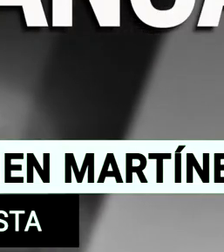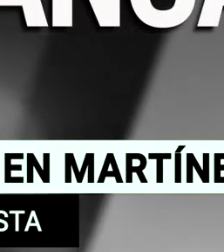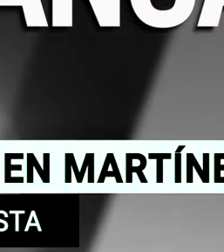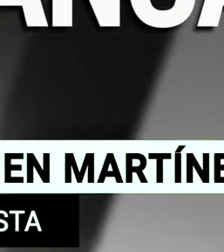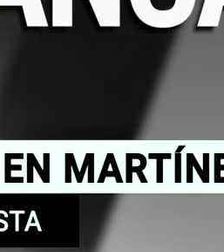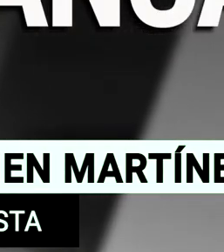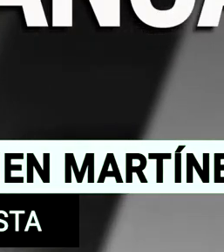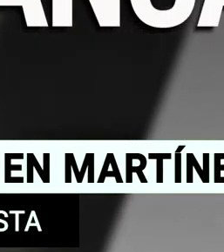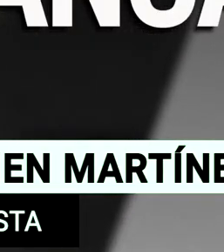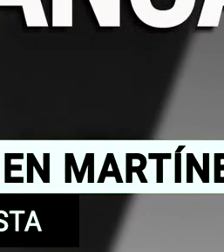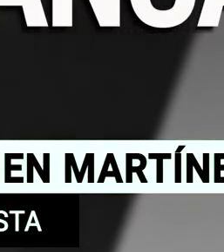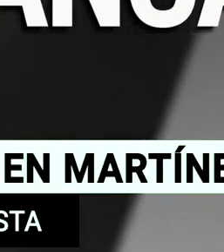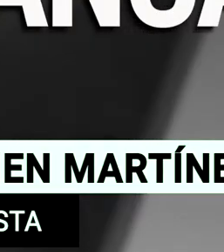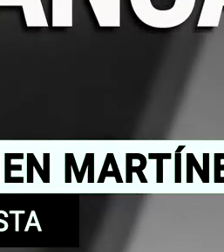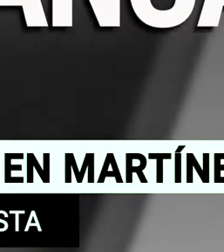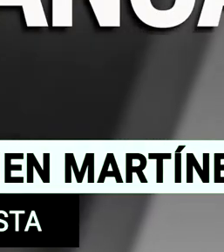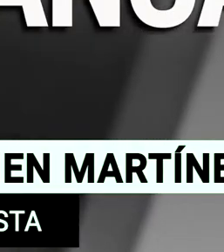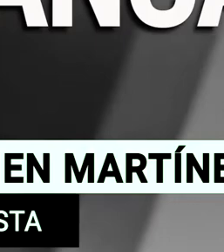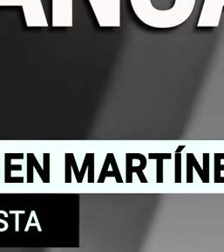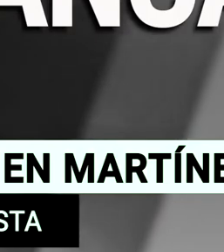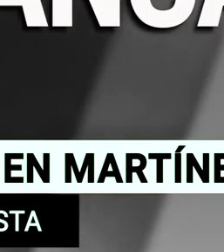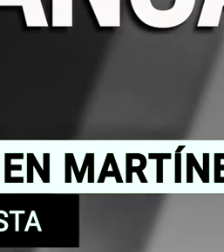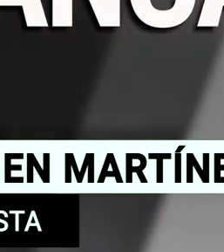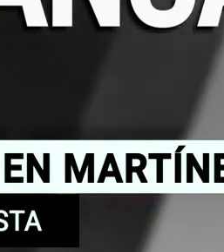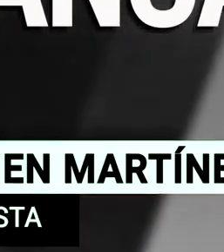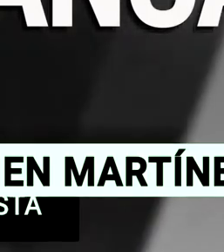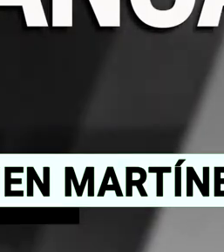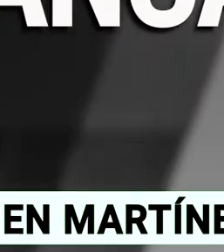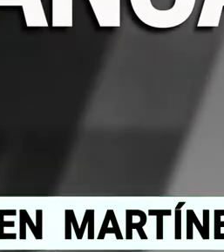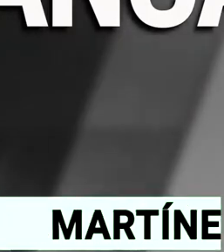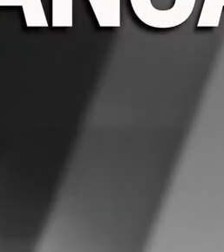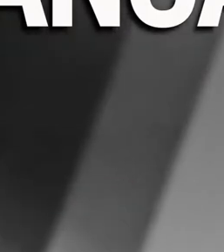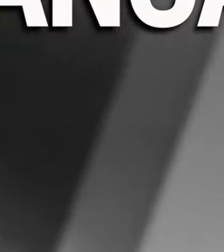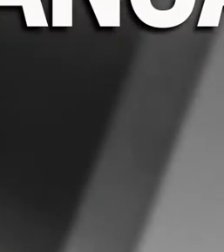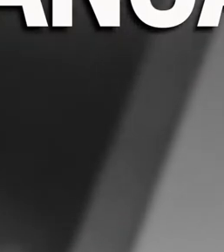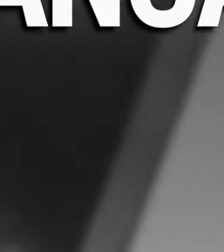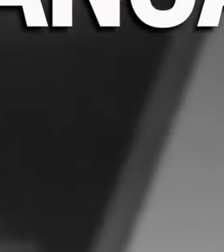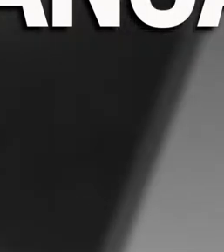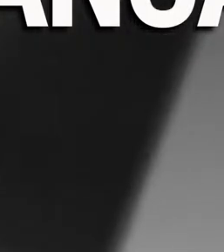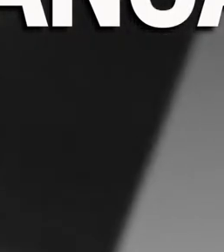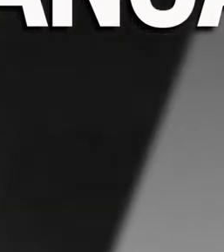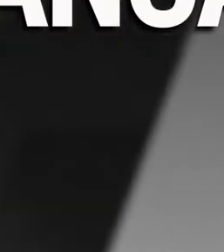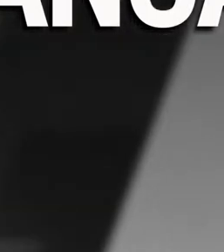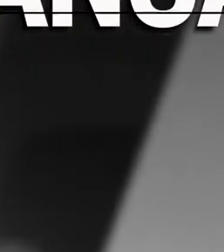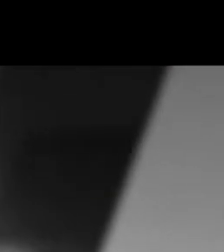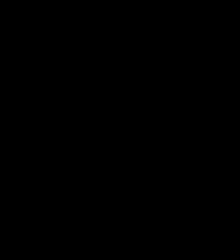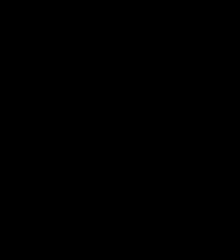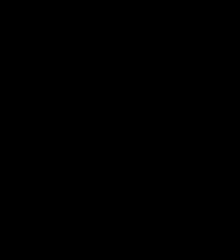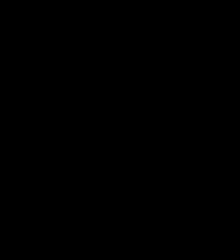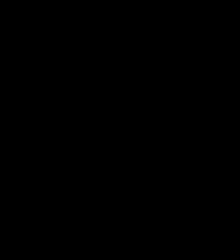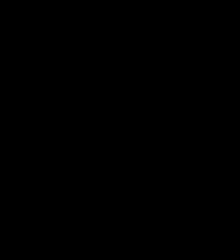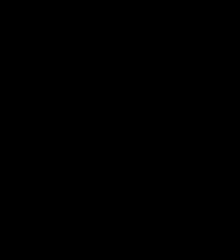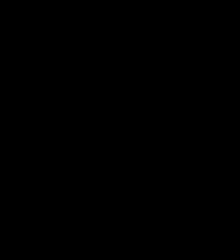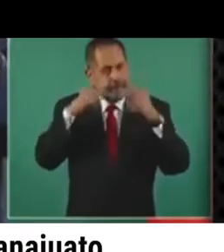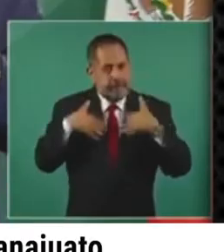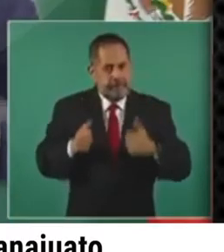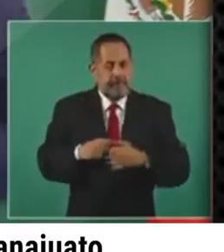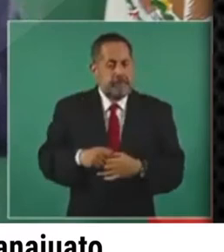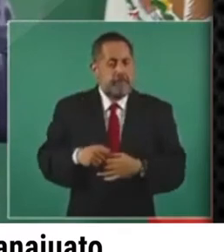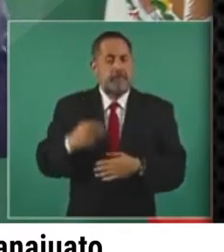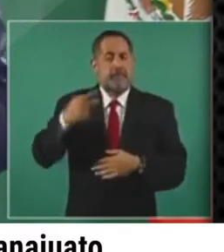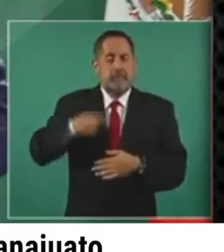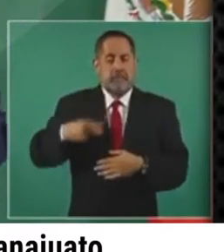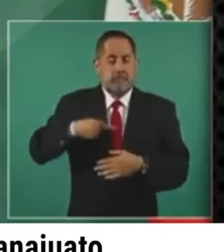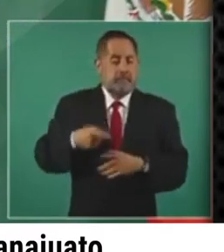Hola, ¿qué tal? Bienvenidos a Las Breves de la Zona. Mi nombre es Carmen Martínez y te doy la bienvenida para que veas la información más relevante de este viernes.